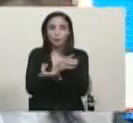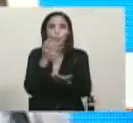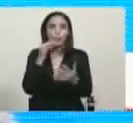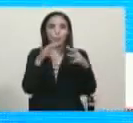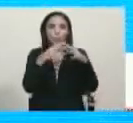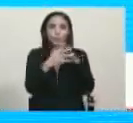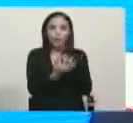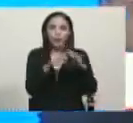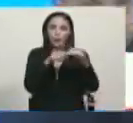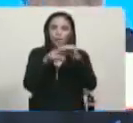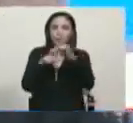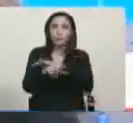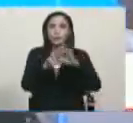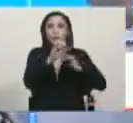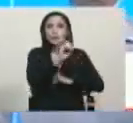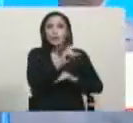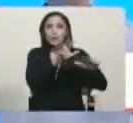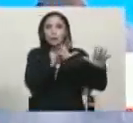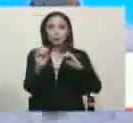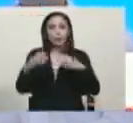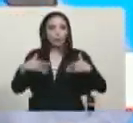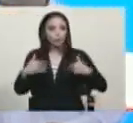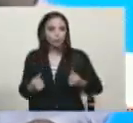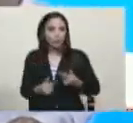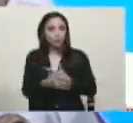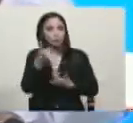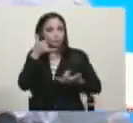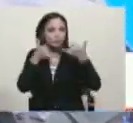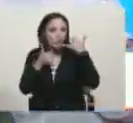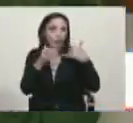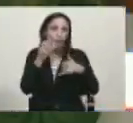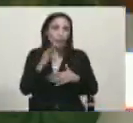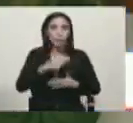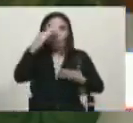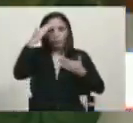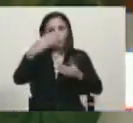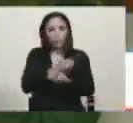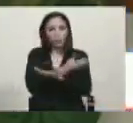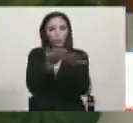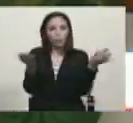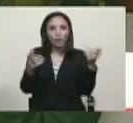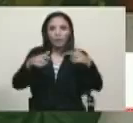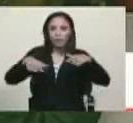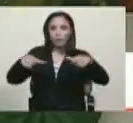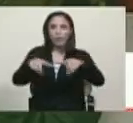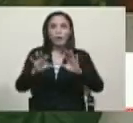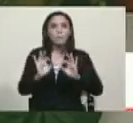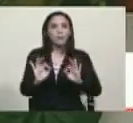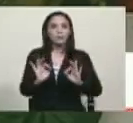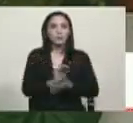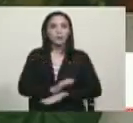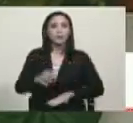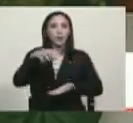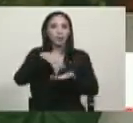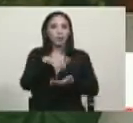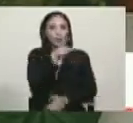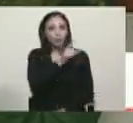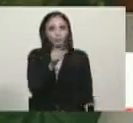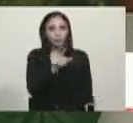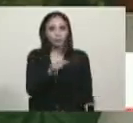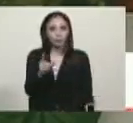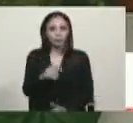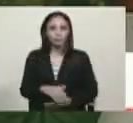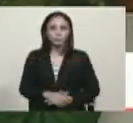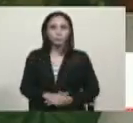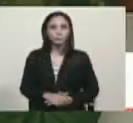Adentro, 0800 Salud. He saludado al presidente constitucional en el set principal desde acá, desde